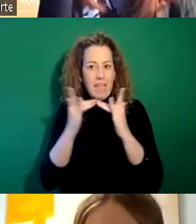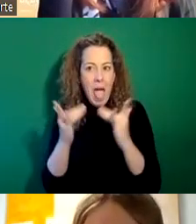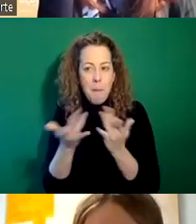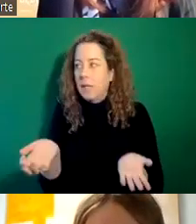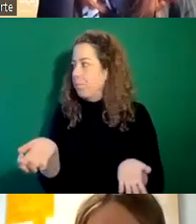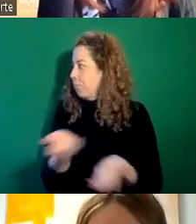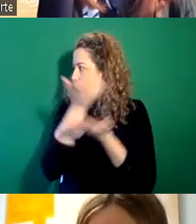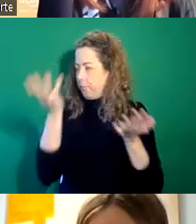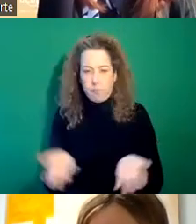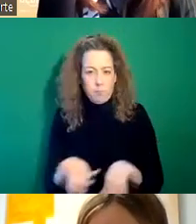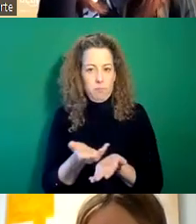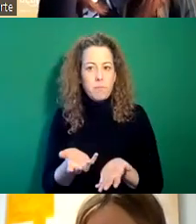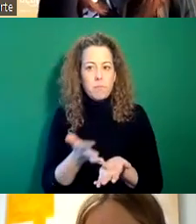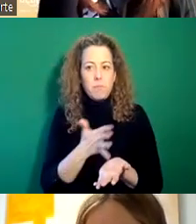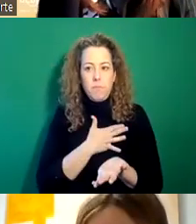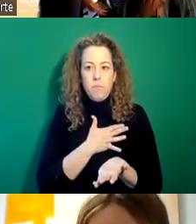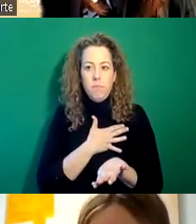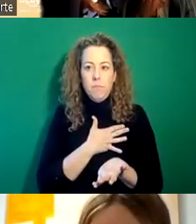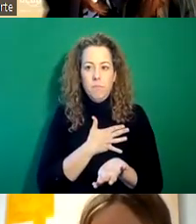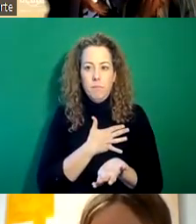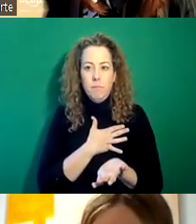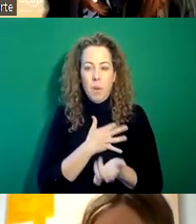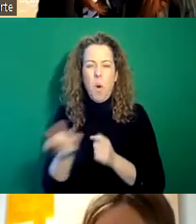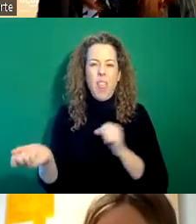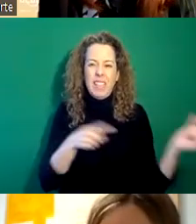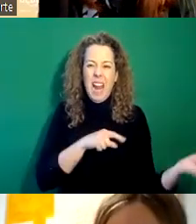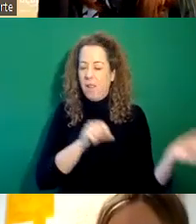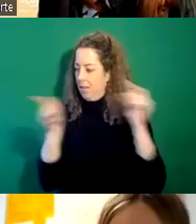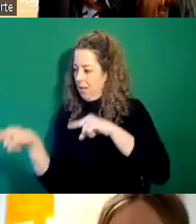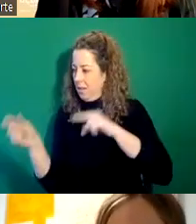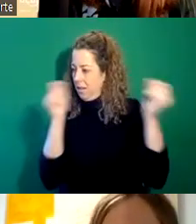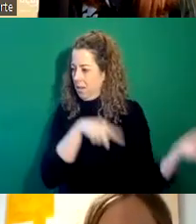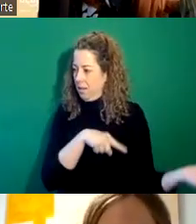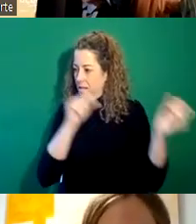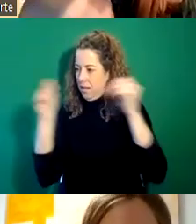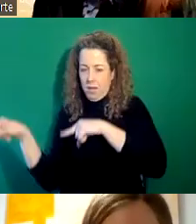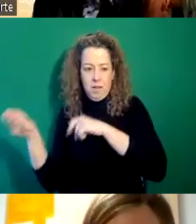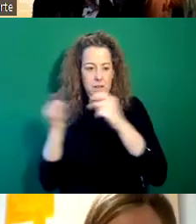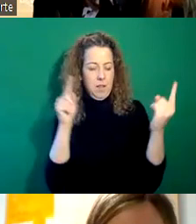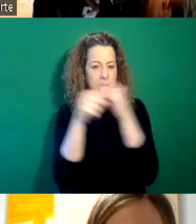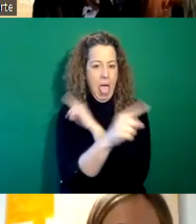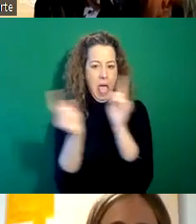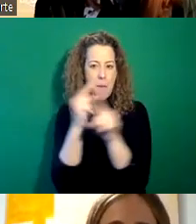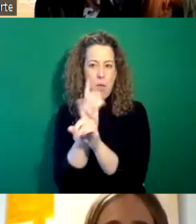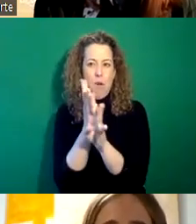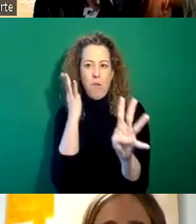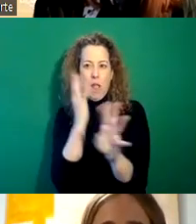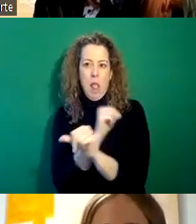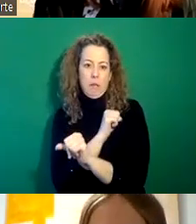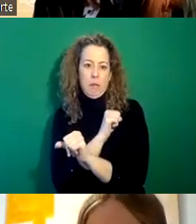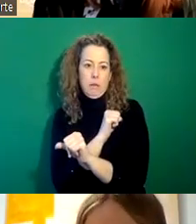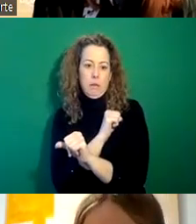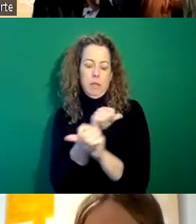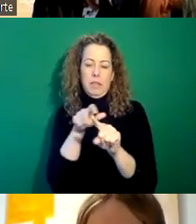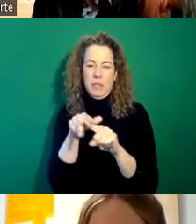Hacíamos a veces muchos excesivos traslados de residentes de un lugar a otro, los dejábamos en fila,